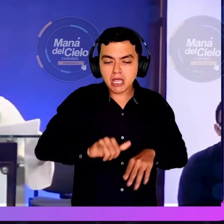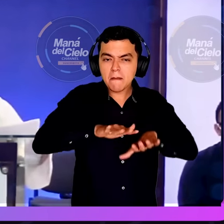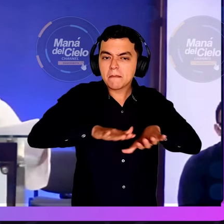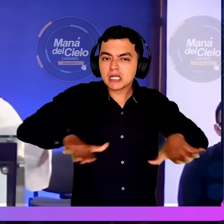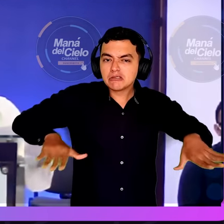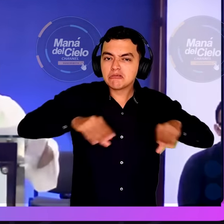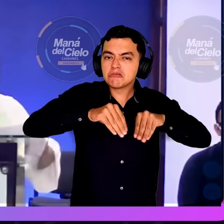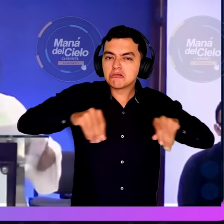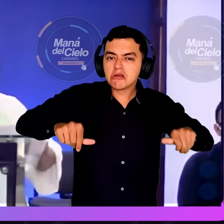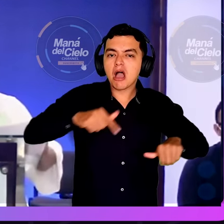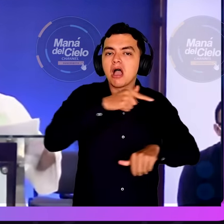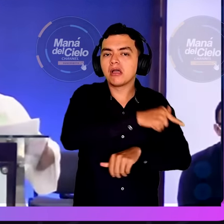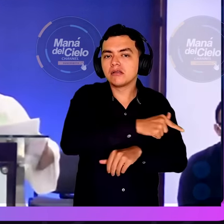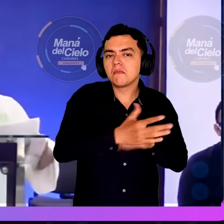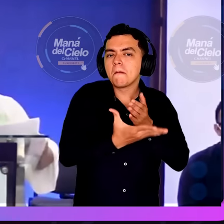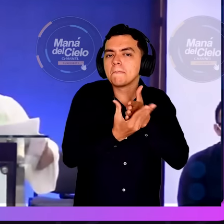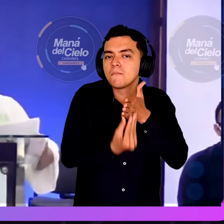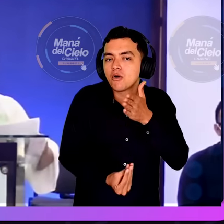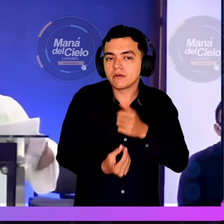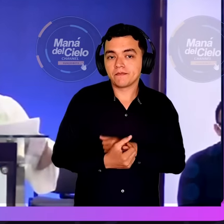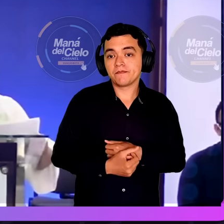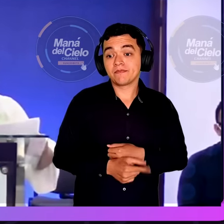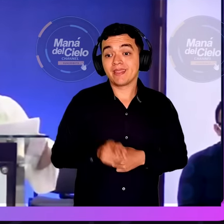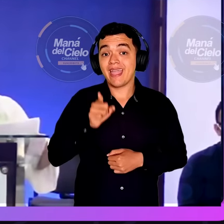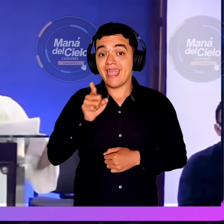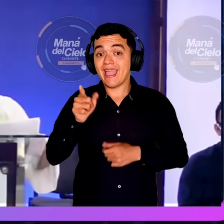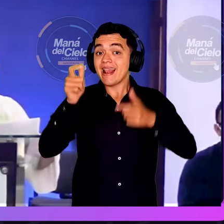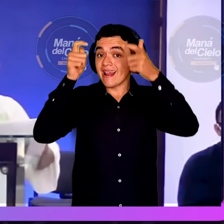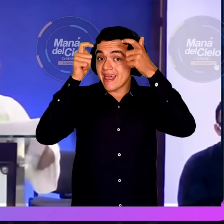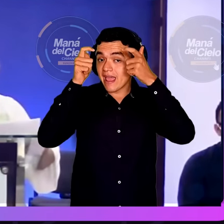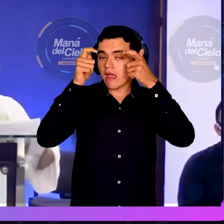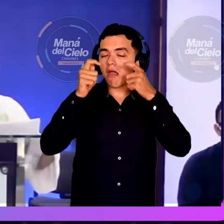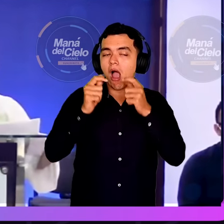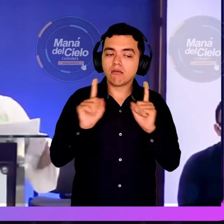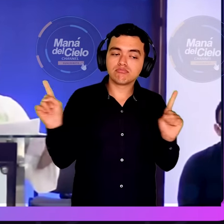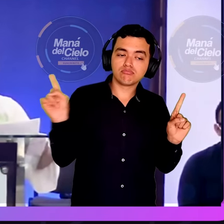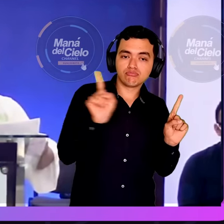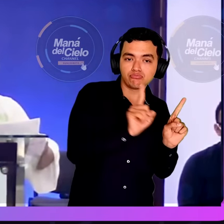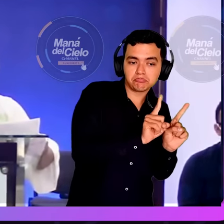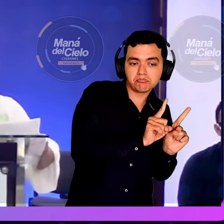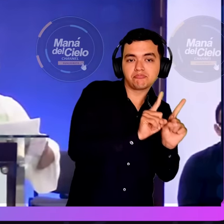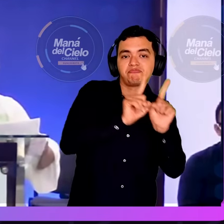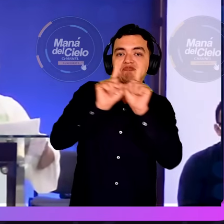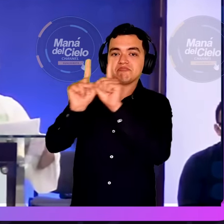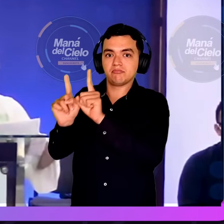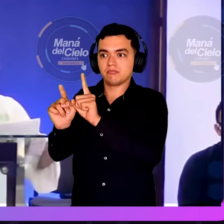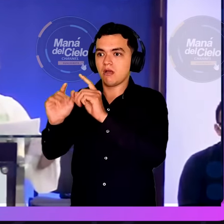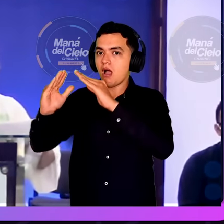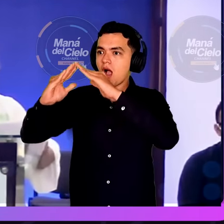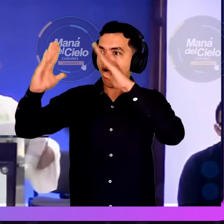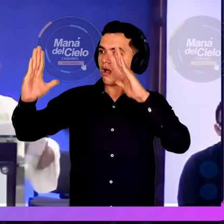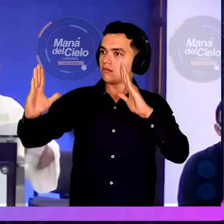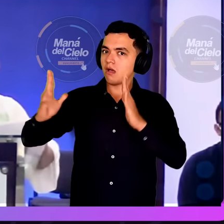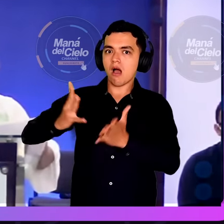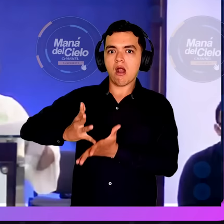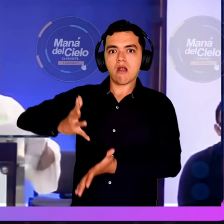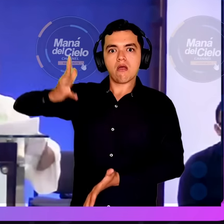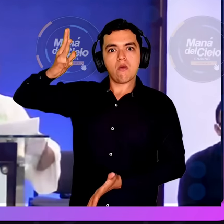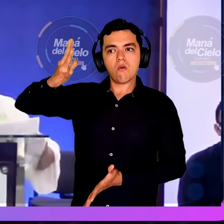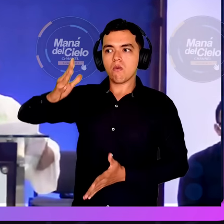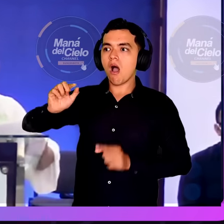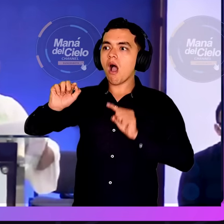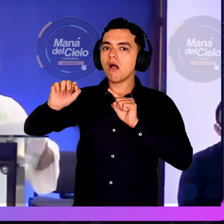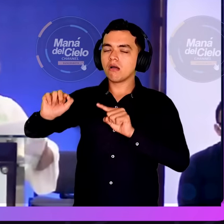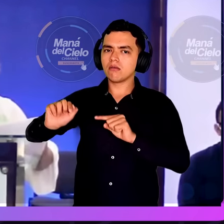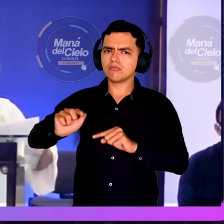mucha escasez, pero él se enamoró de ella y se la trajo al palacio de Jerusalén. Usted sabe lo